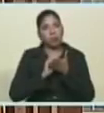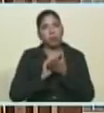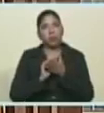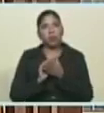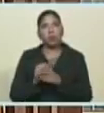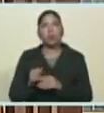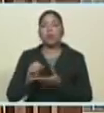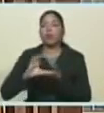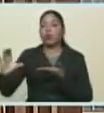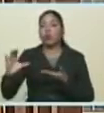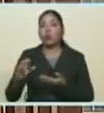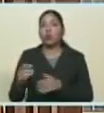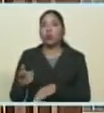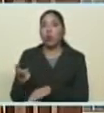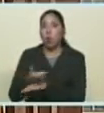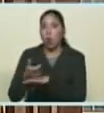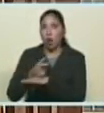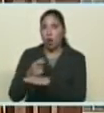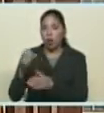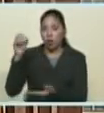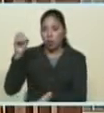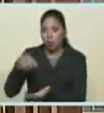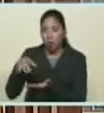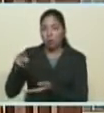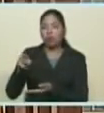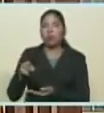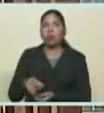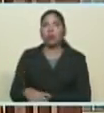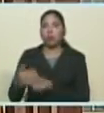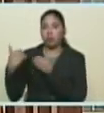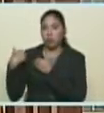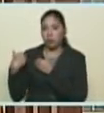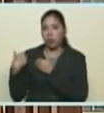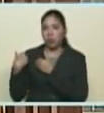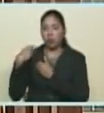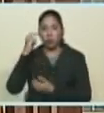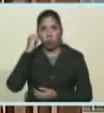Zulia, gobernación, gobernadora encargada al mando.